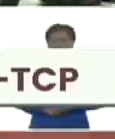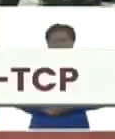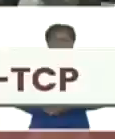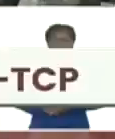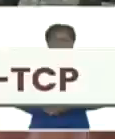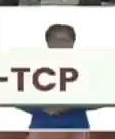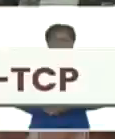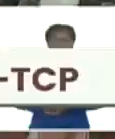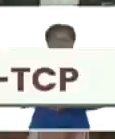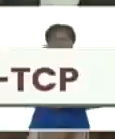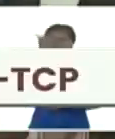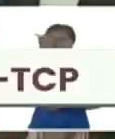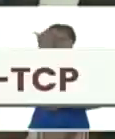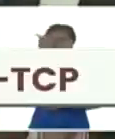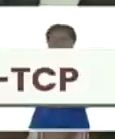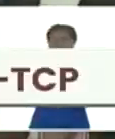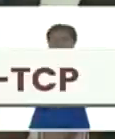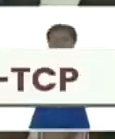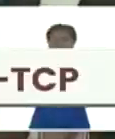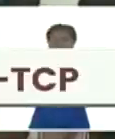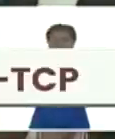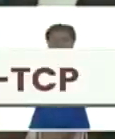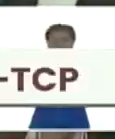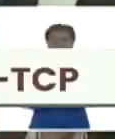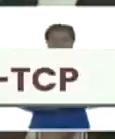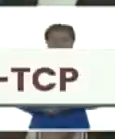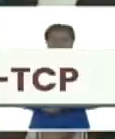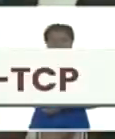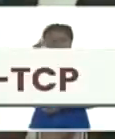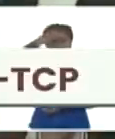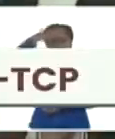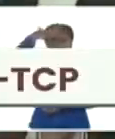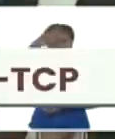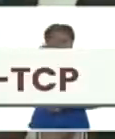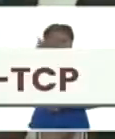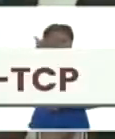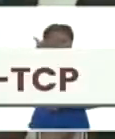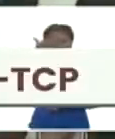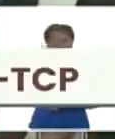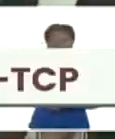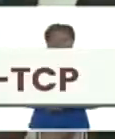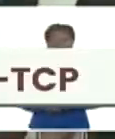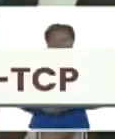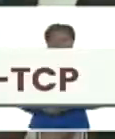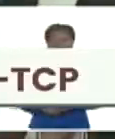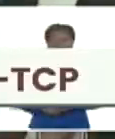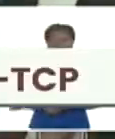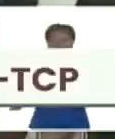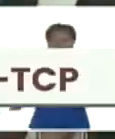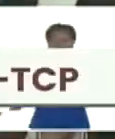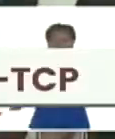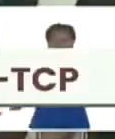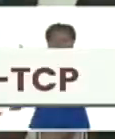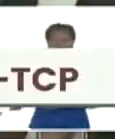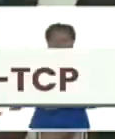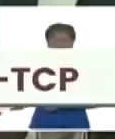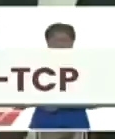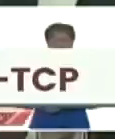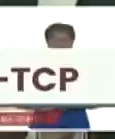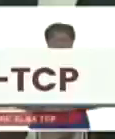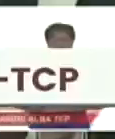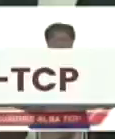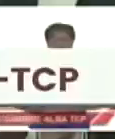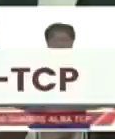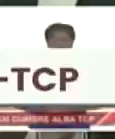Thank you, President Miguel. Muchas gracias, presidente Miguel Díaz-Canel, presidente Nicolás Maduro y Luis